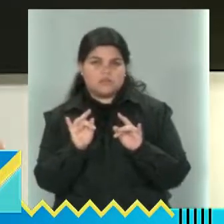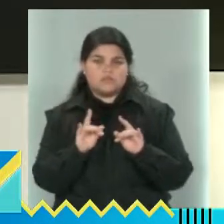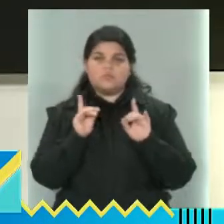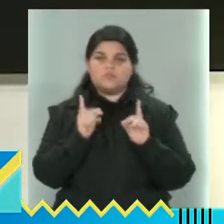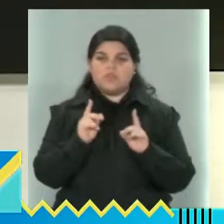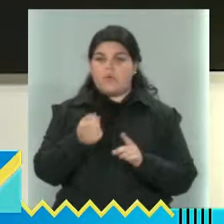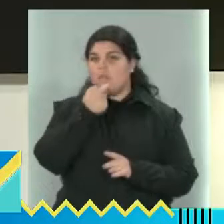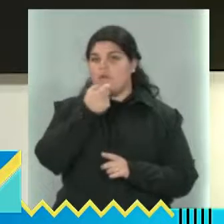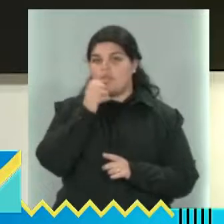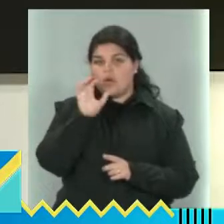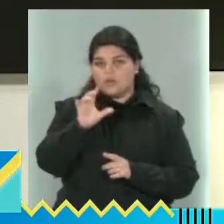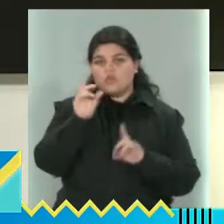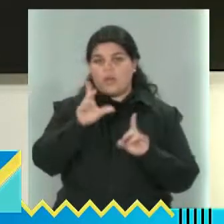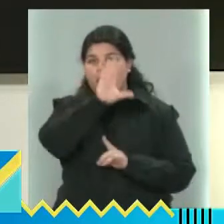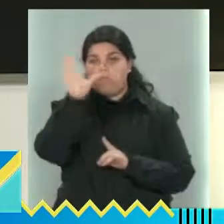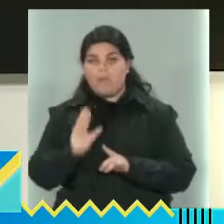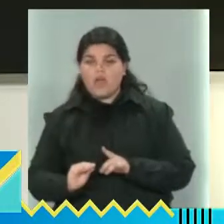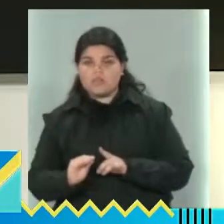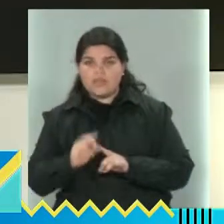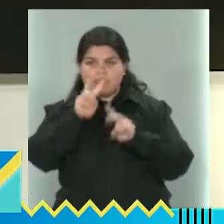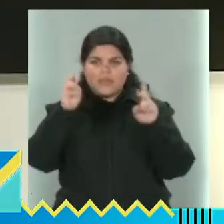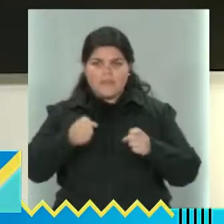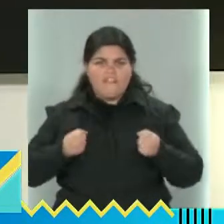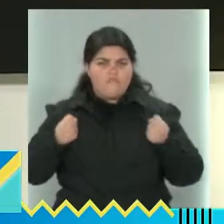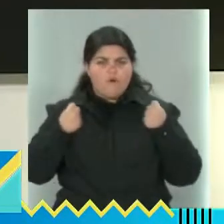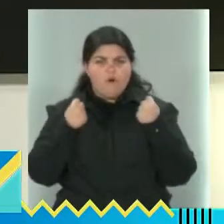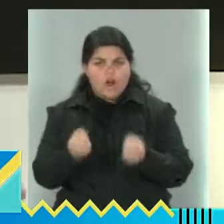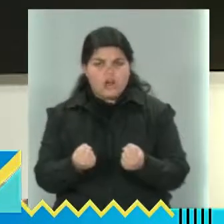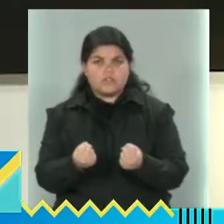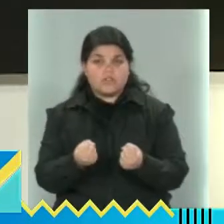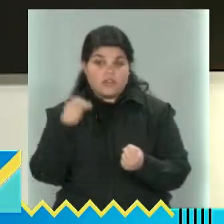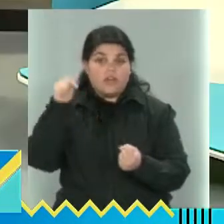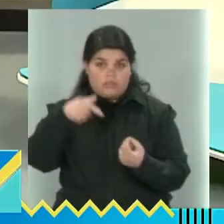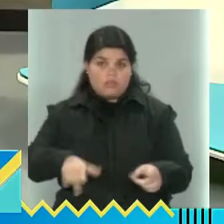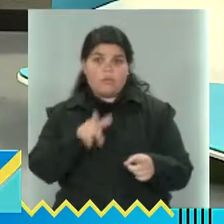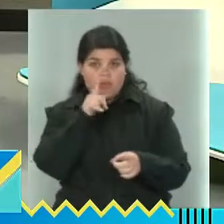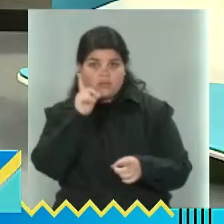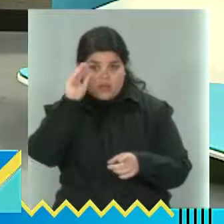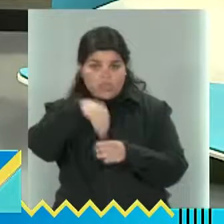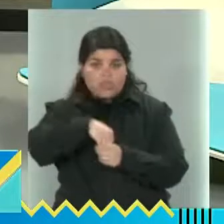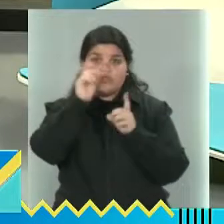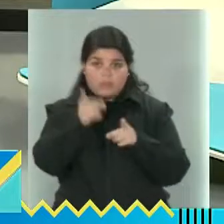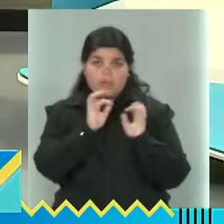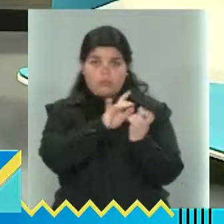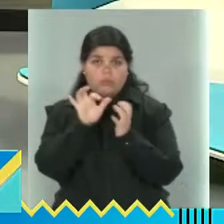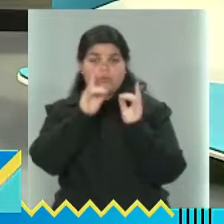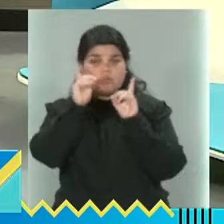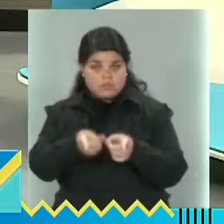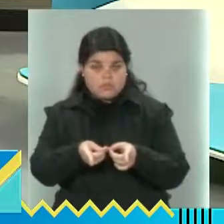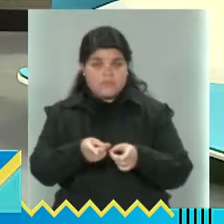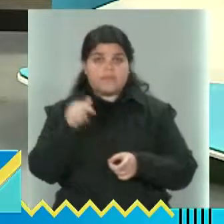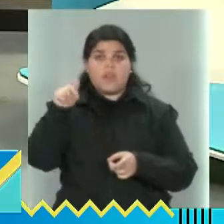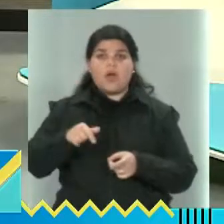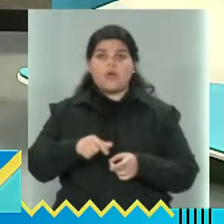provincia de Mendoza como en el país, bueno, eran fuertes. Entonces, bueno, Distintos Parecidos se abría también al debate. En este caso vamos a ir a ver el debate